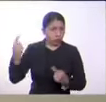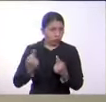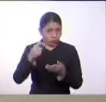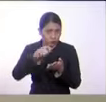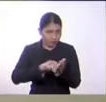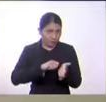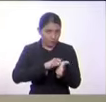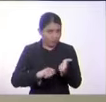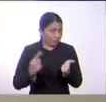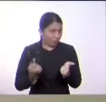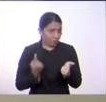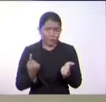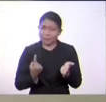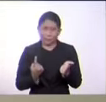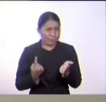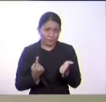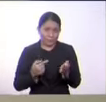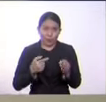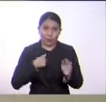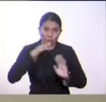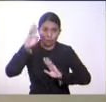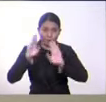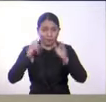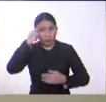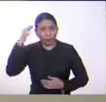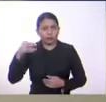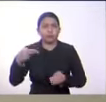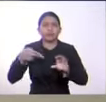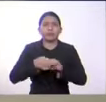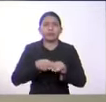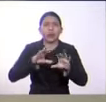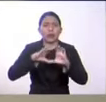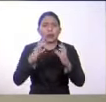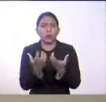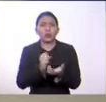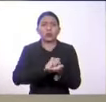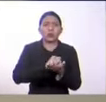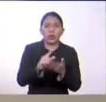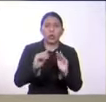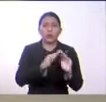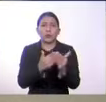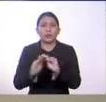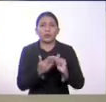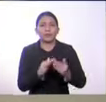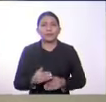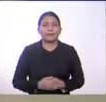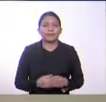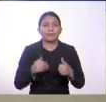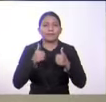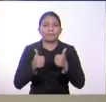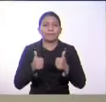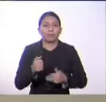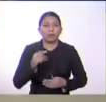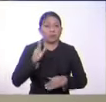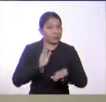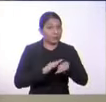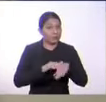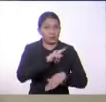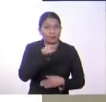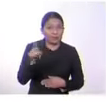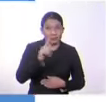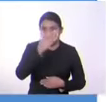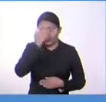sufragio, sino la participación política a todos los espacios del aula, de la escuela, de la comunidad. Exacto. Recordamos a todas las personas,